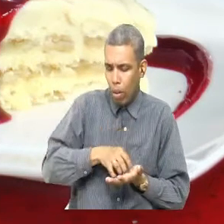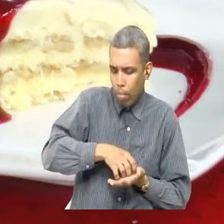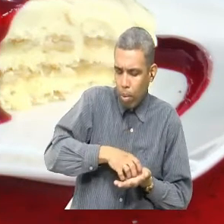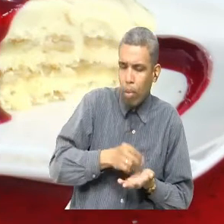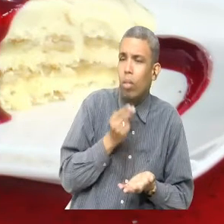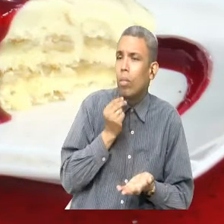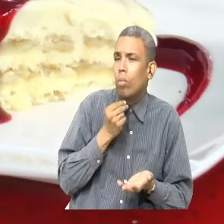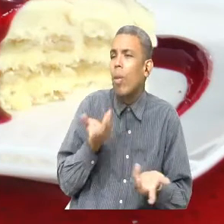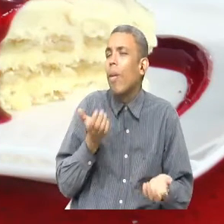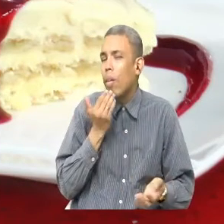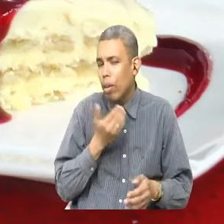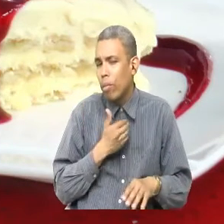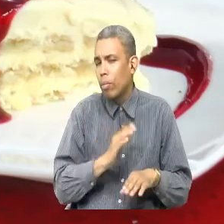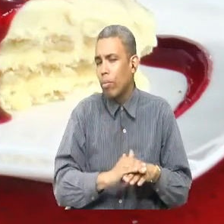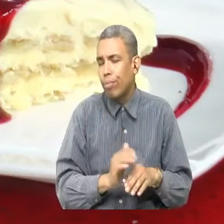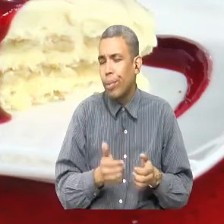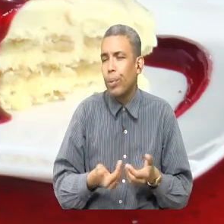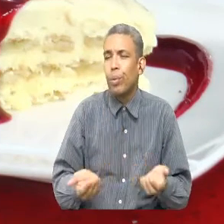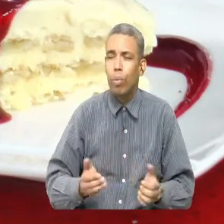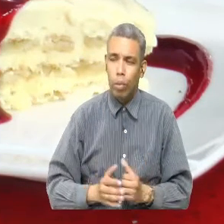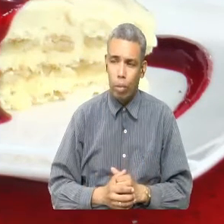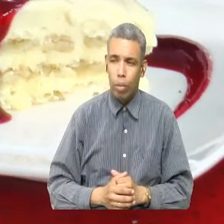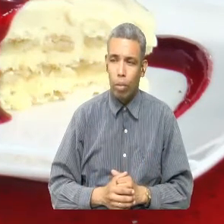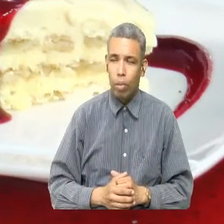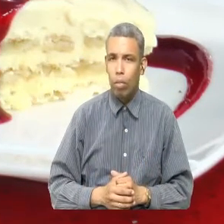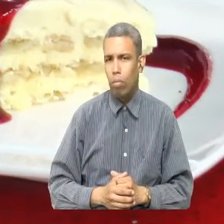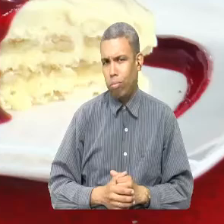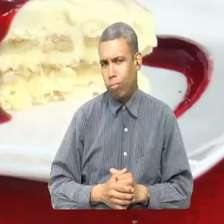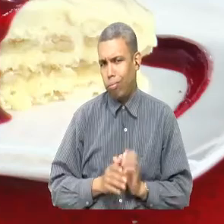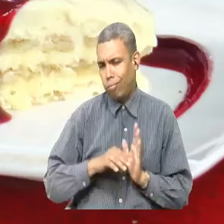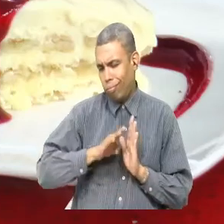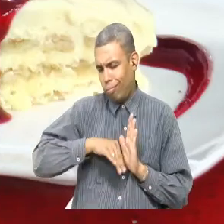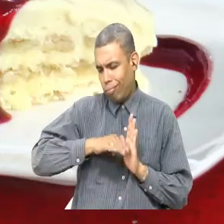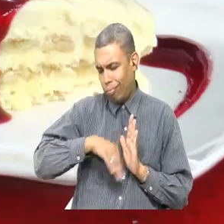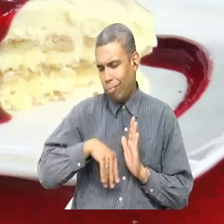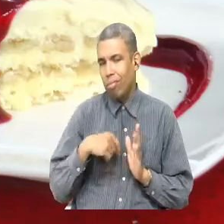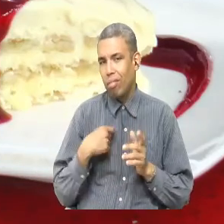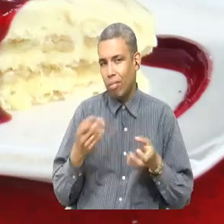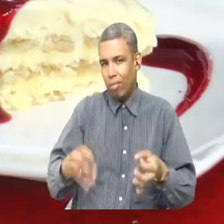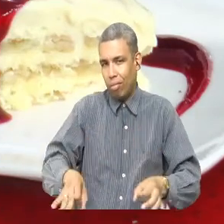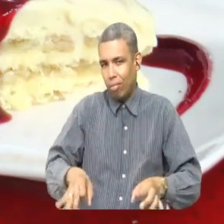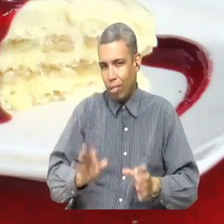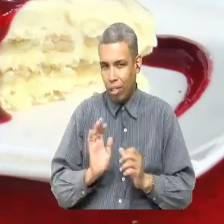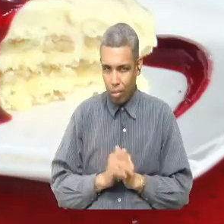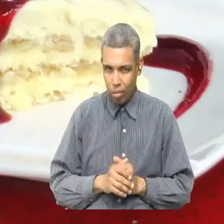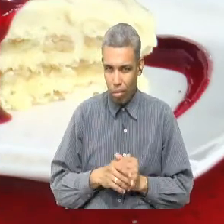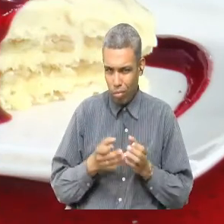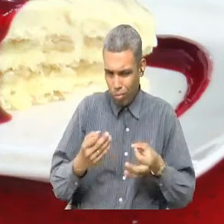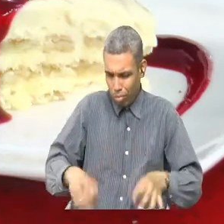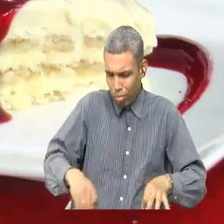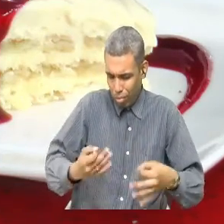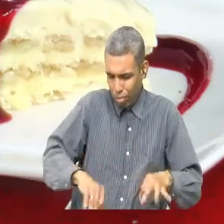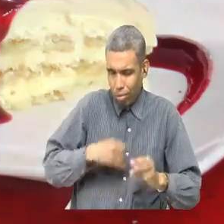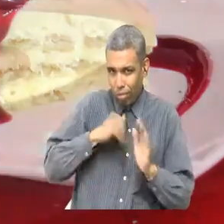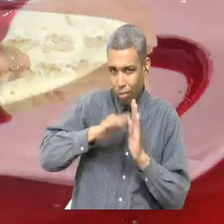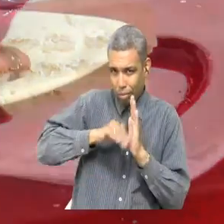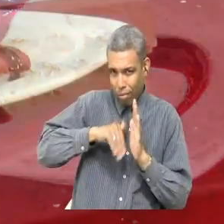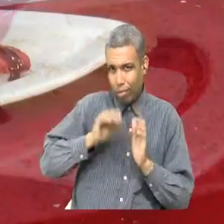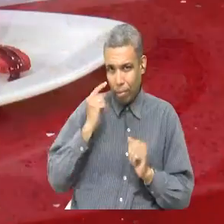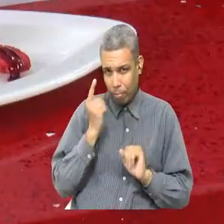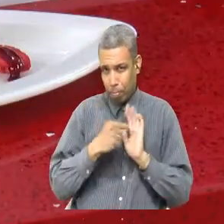valor aproximado de los platos. La idea es que con nosotros aprenden a cocinar cosas diferentes y económicas. Bueno. Las recetas